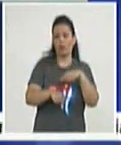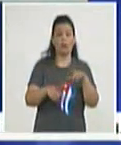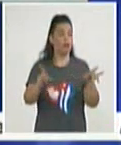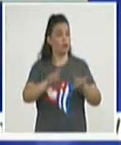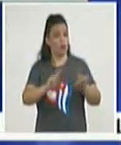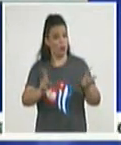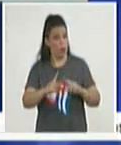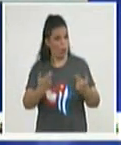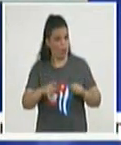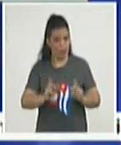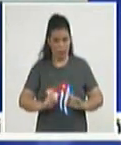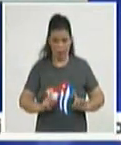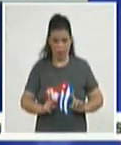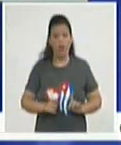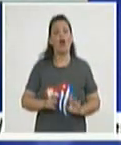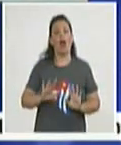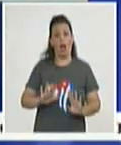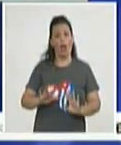protege